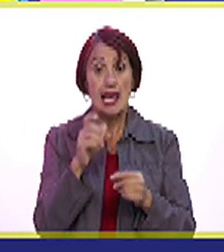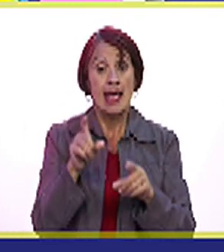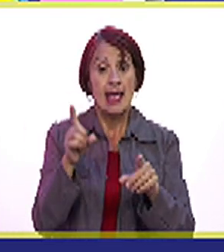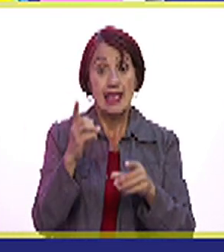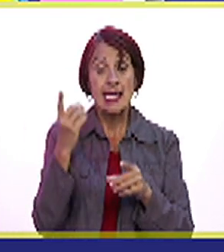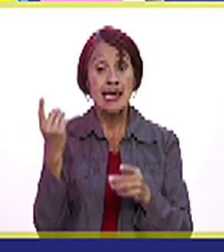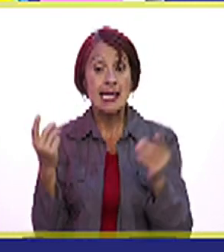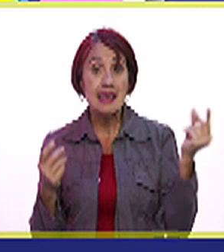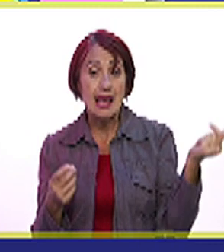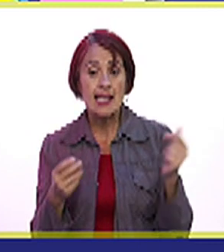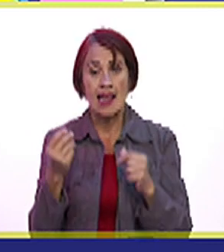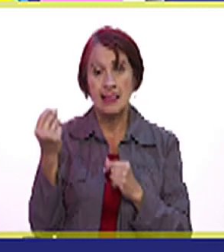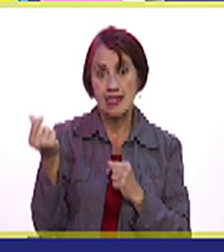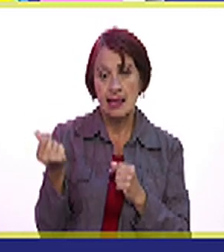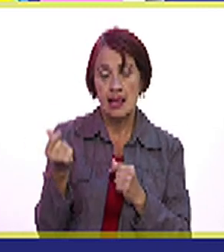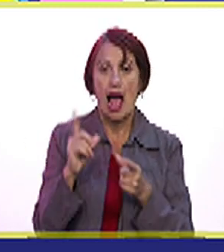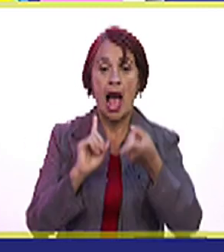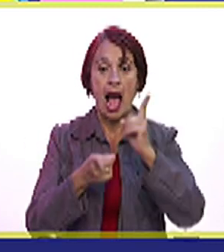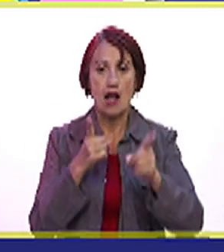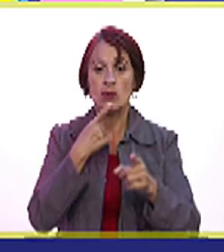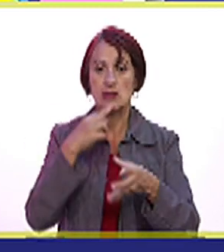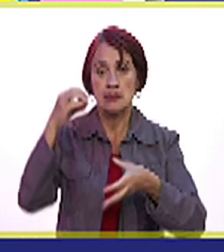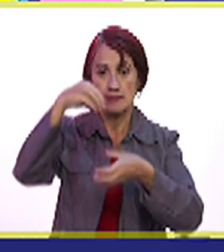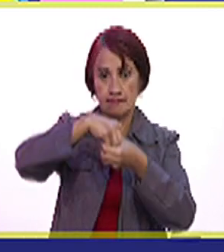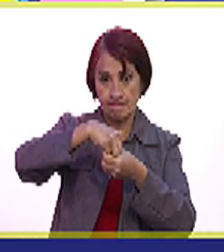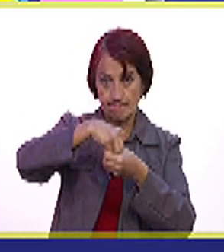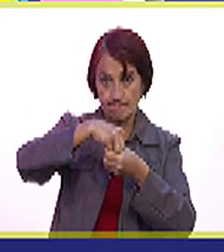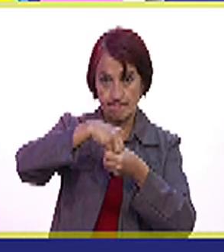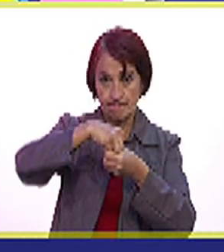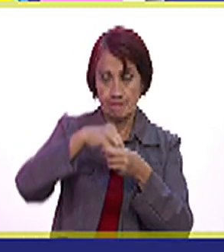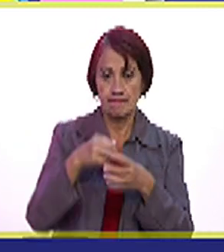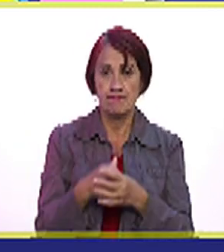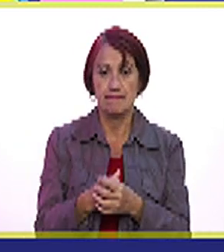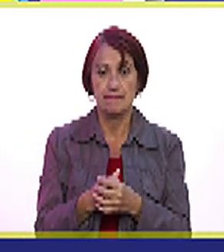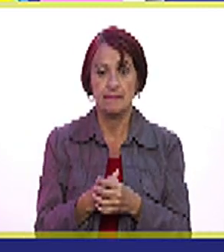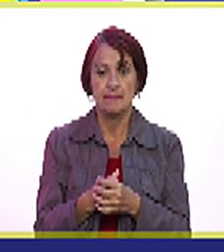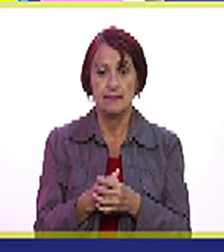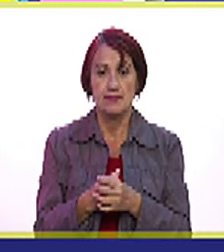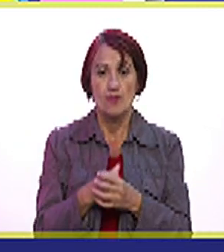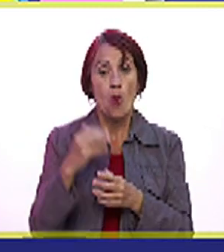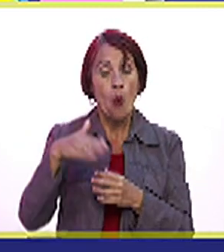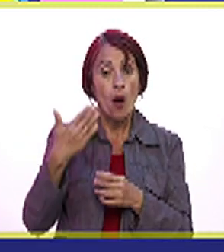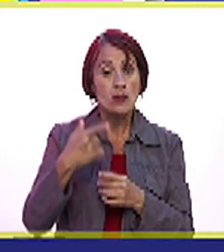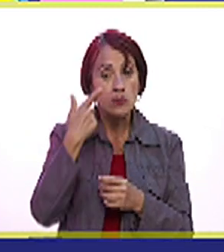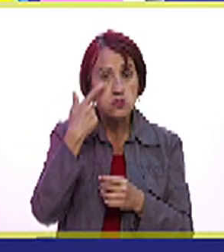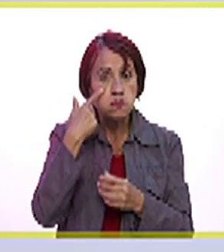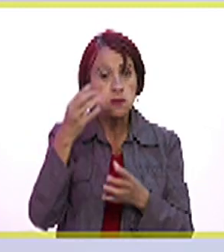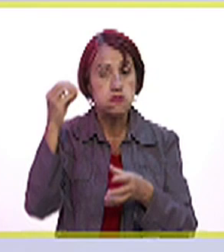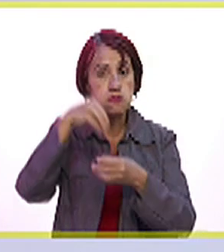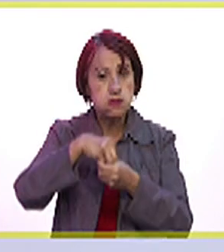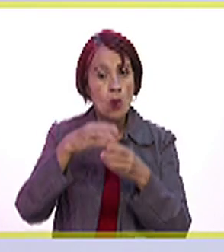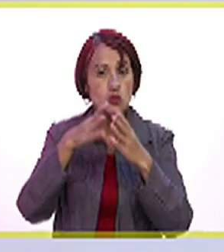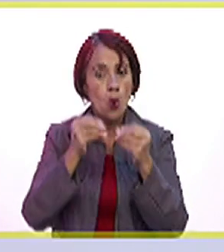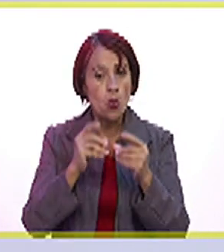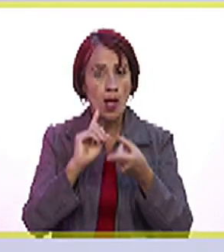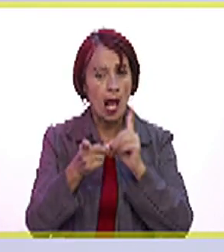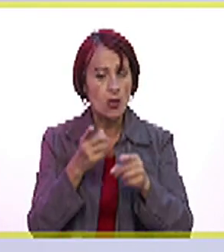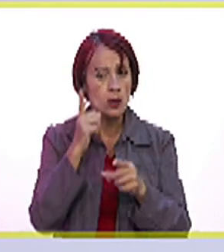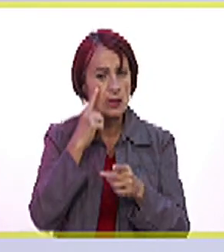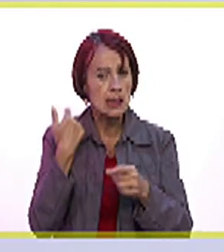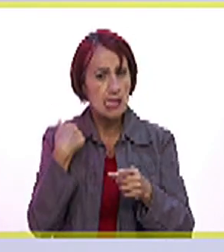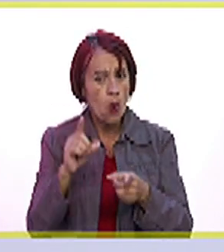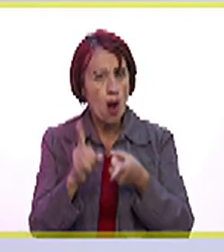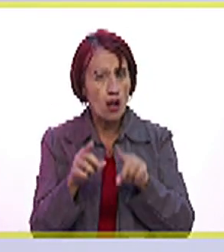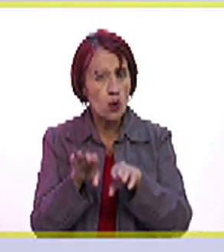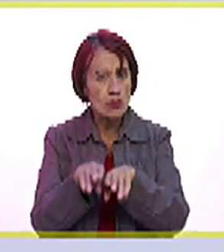cuando está algo dentro. Y in middle of. Cuando digo in middle of es porque tengo algo exactamente centrado dentro